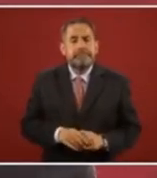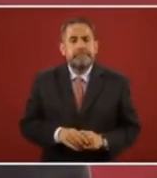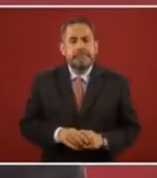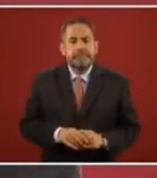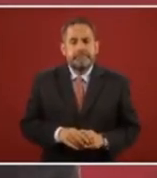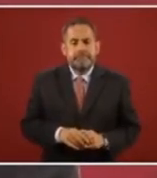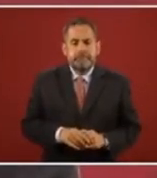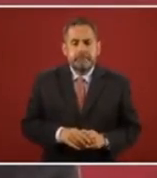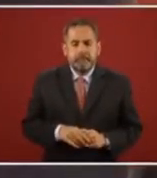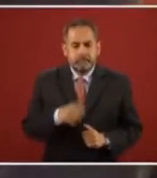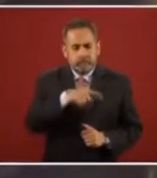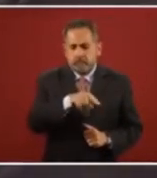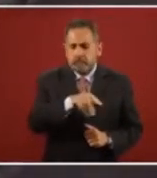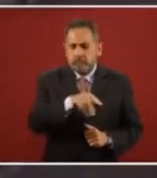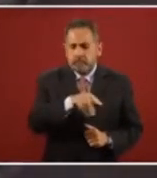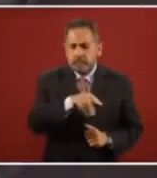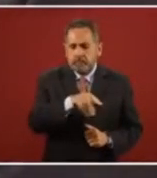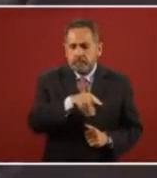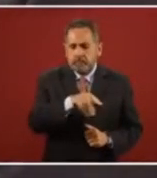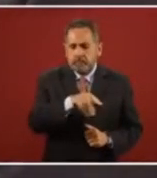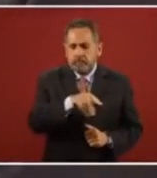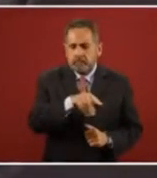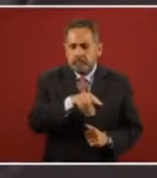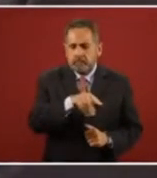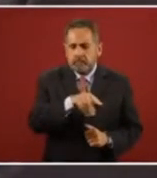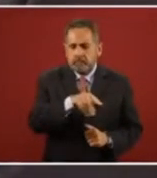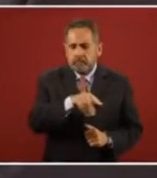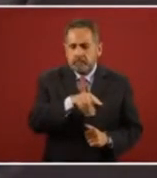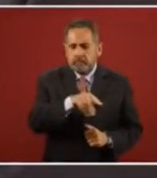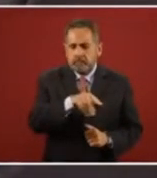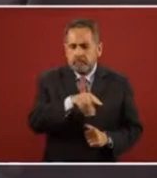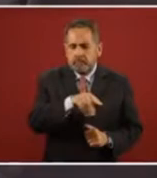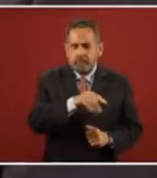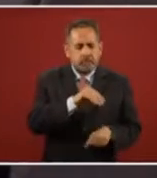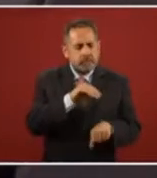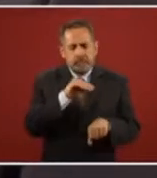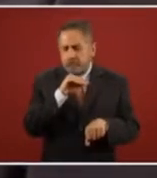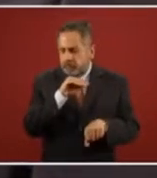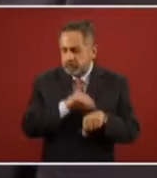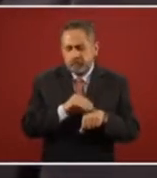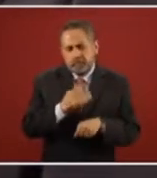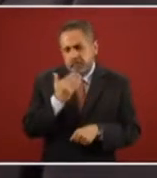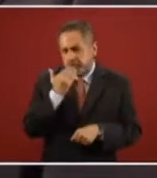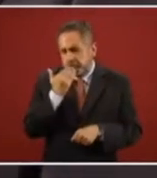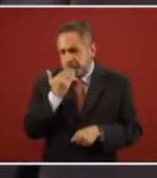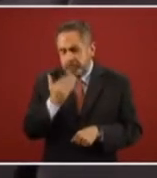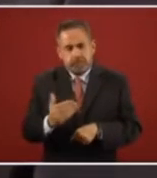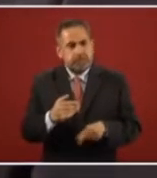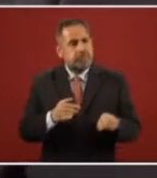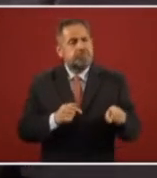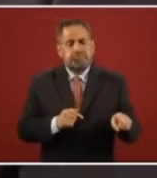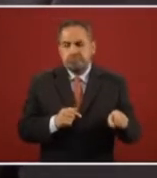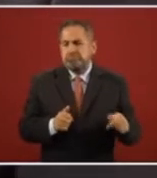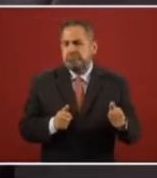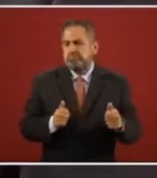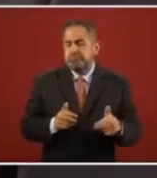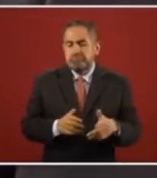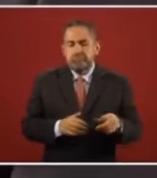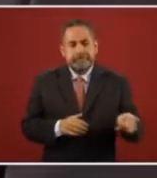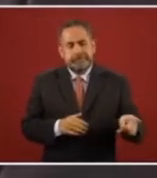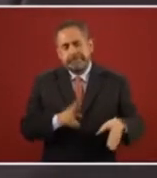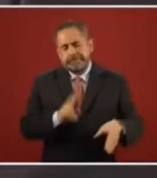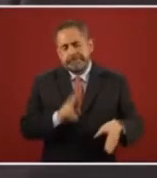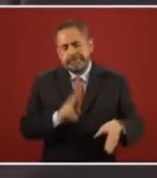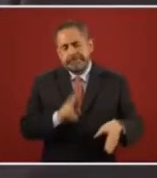se han portado muy bien en despeje pero igual a pesar de su